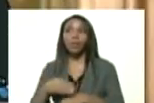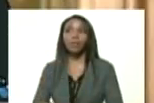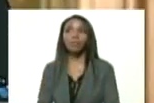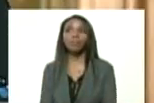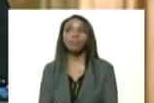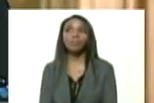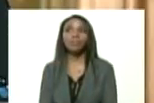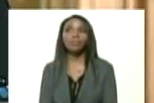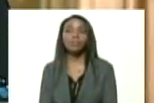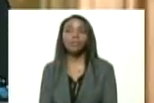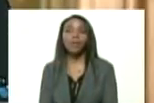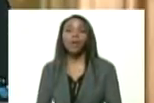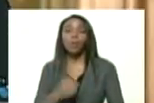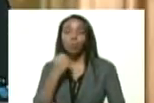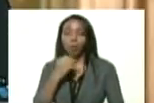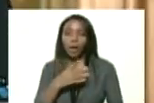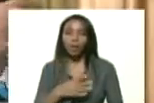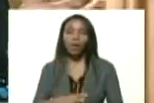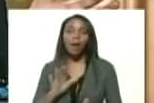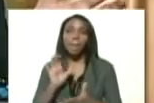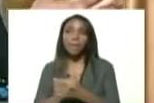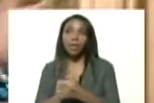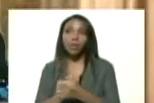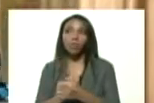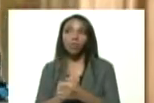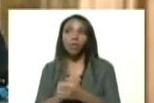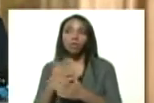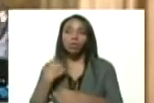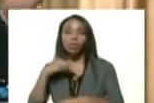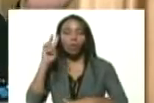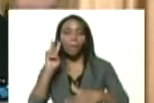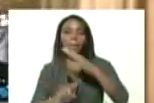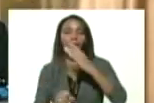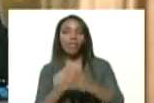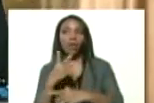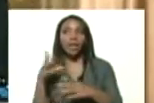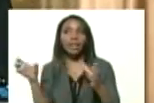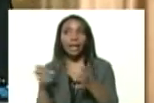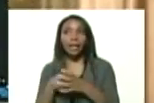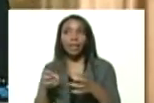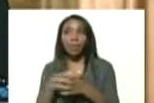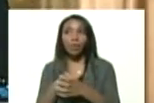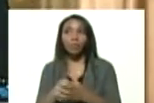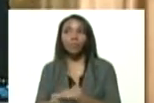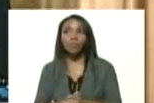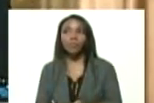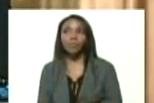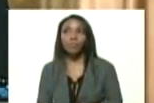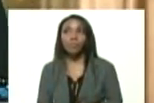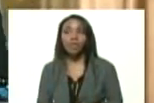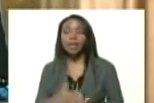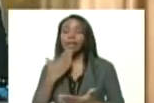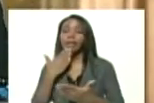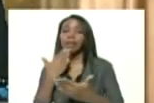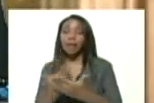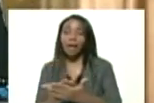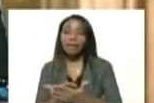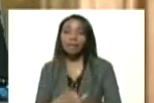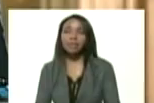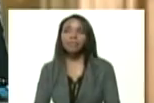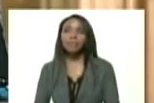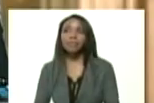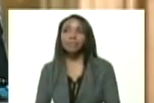bueno compatriotas estamos de palacio miraflores con este equipo le agradezco